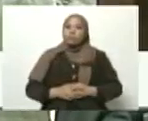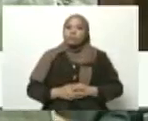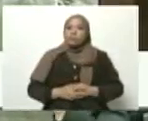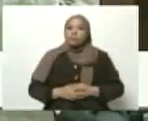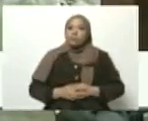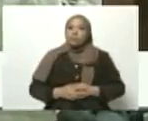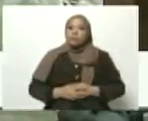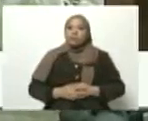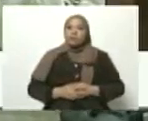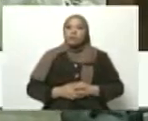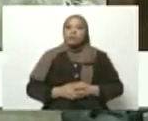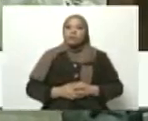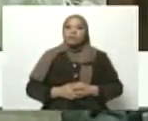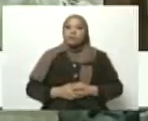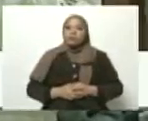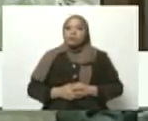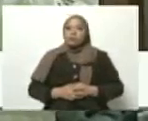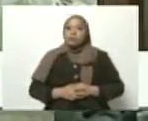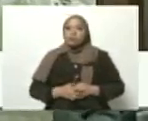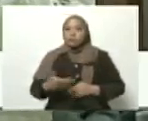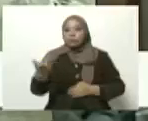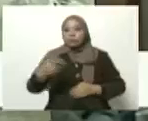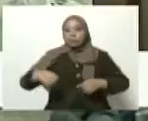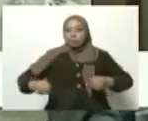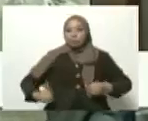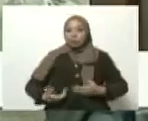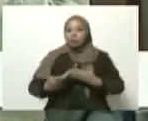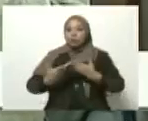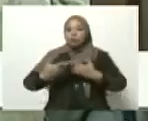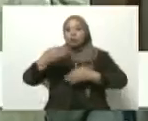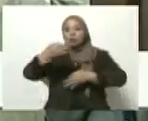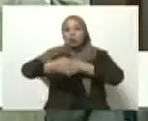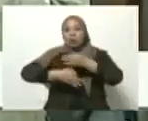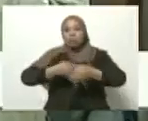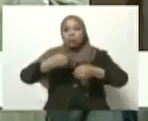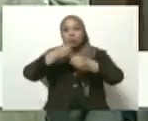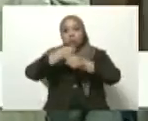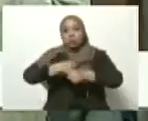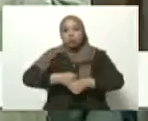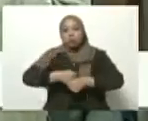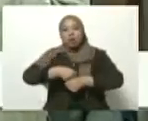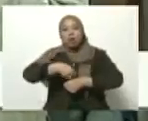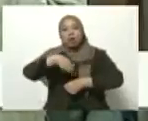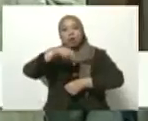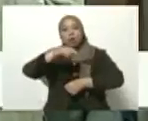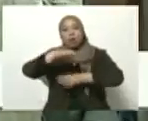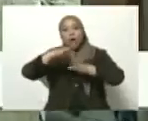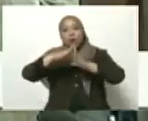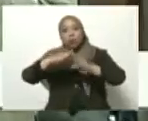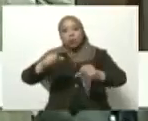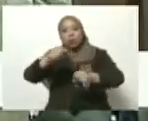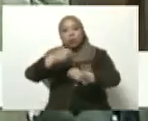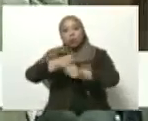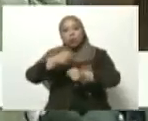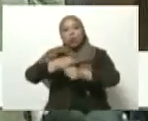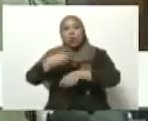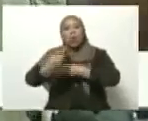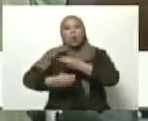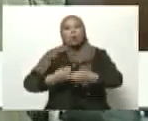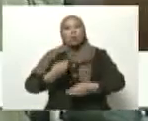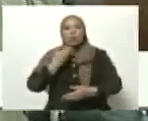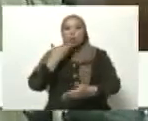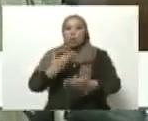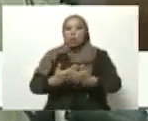se quede en la relatoría y en la esperanza, pudiera explicarnos qué se está haciendo en torno a ello.